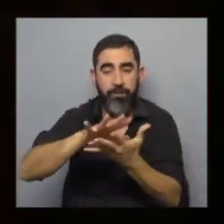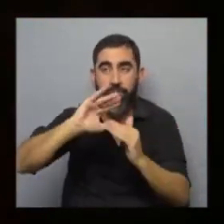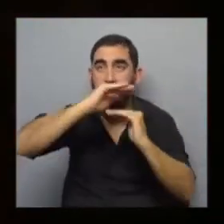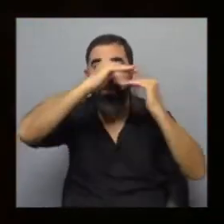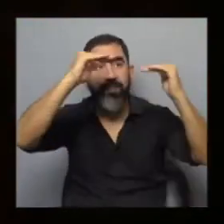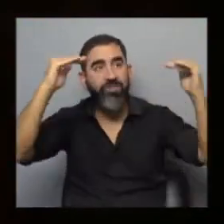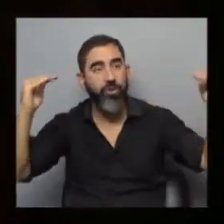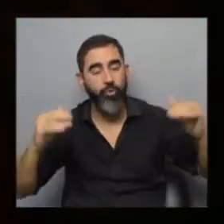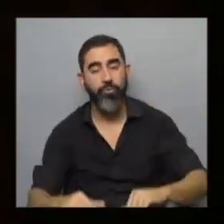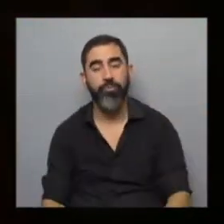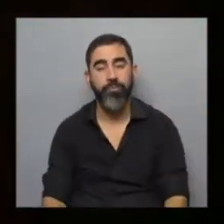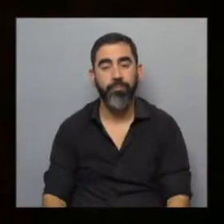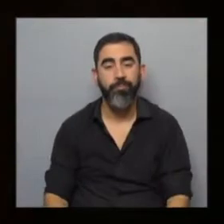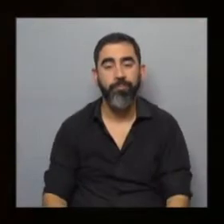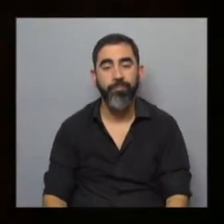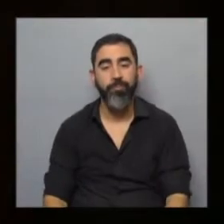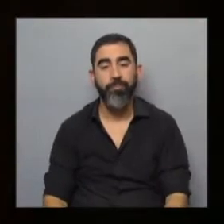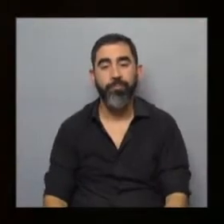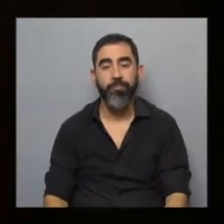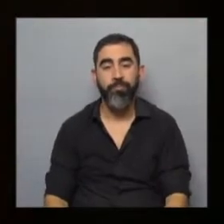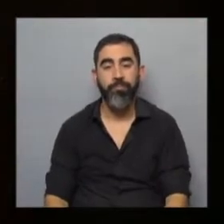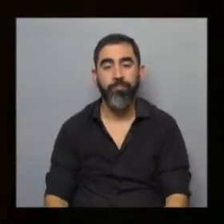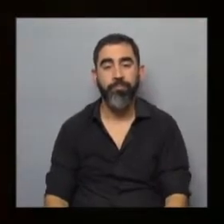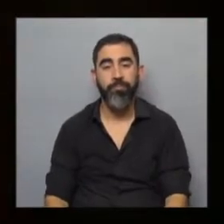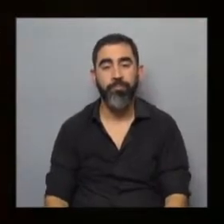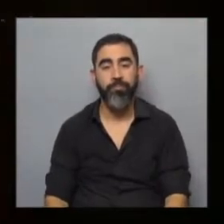lo que sucede en el cielo.